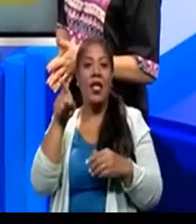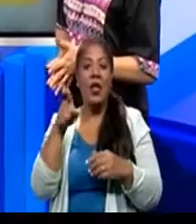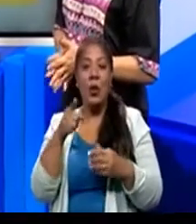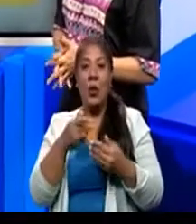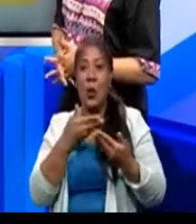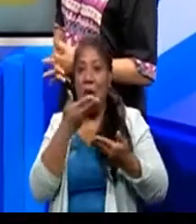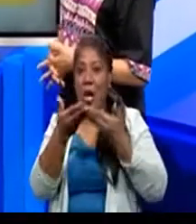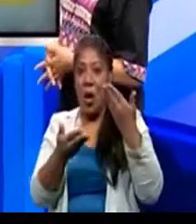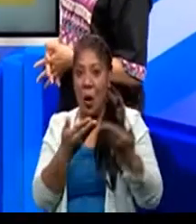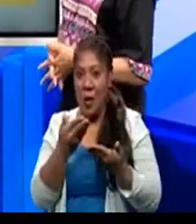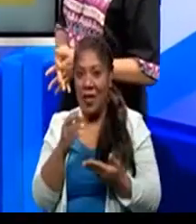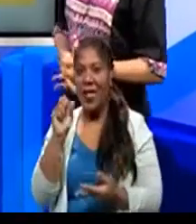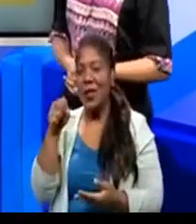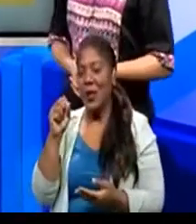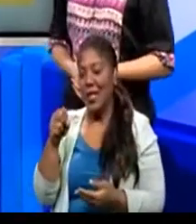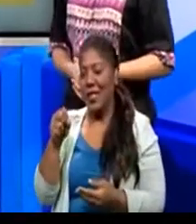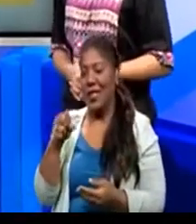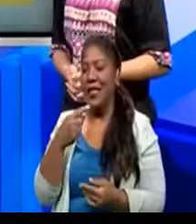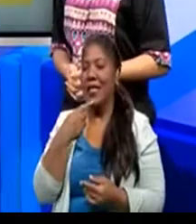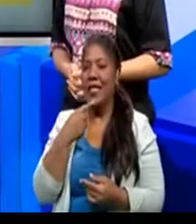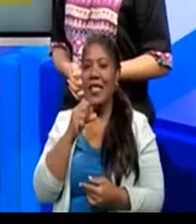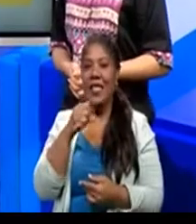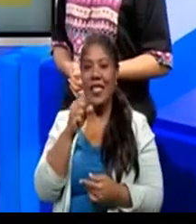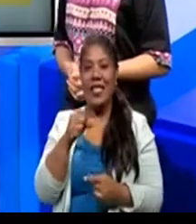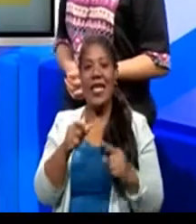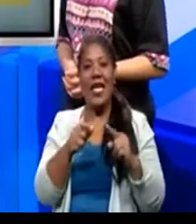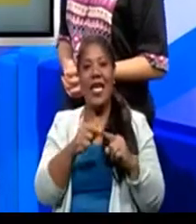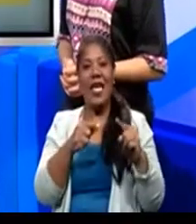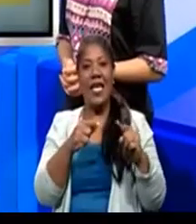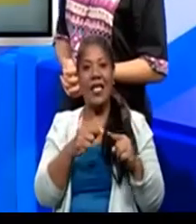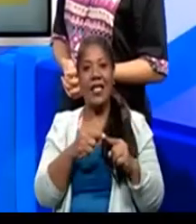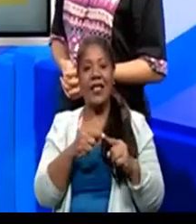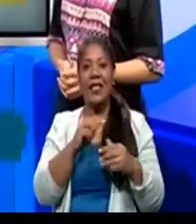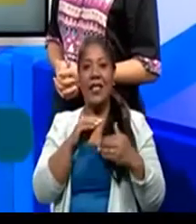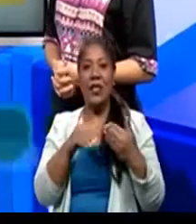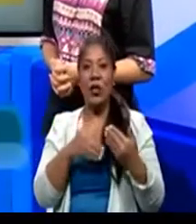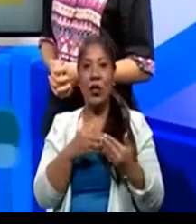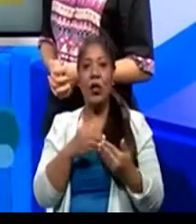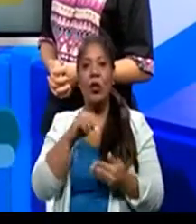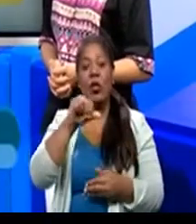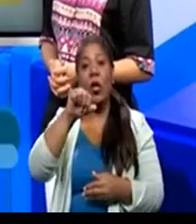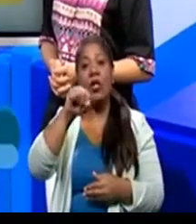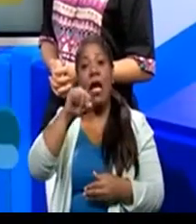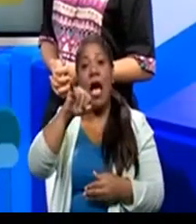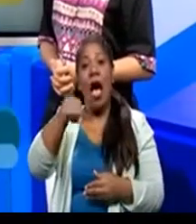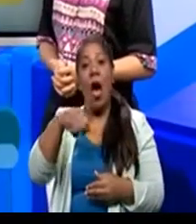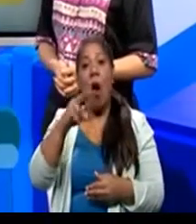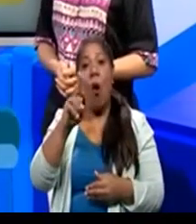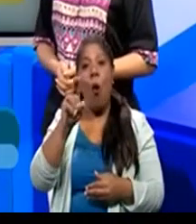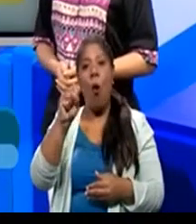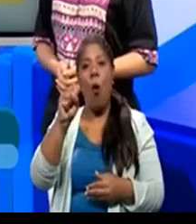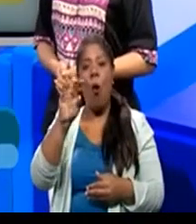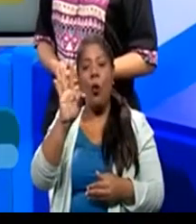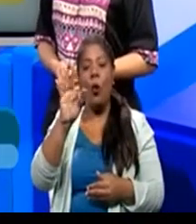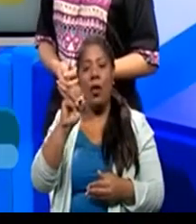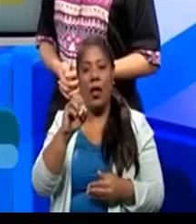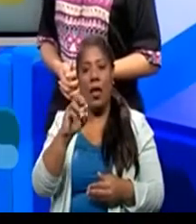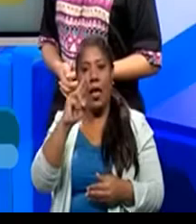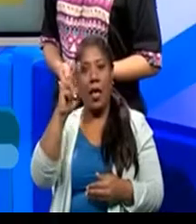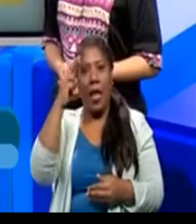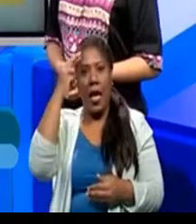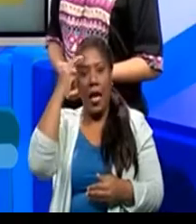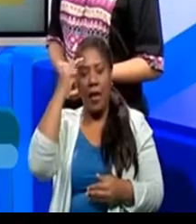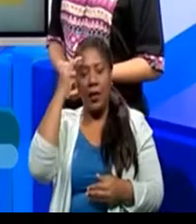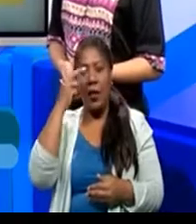aporte. Exacto. Así es, ¿verdad? Esos ajustes razonables que tiene la maestra Nini y que los comparte conmigo, y a